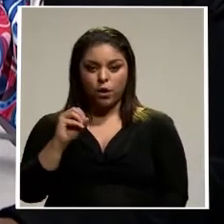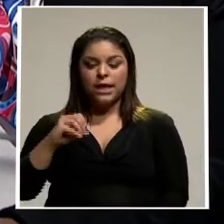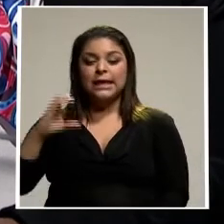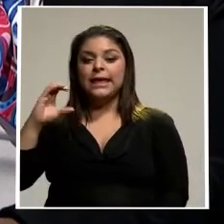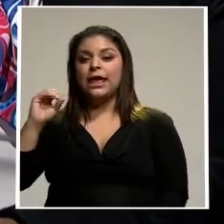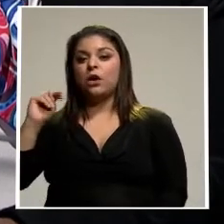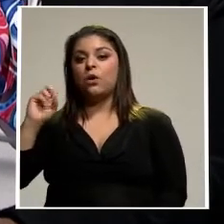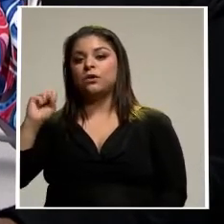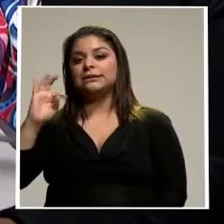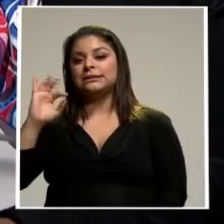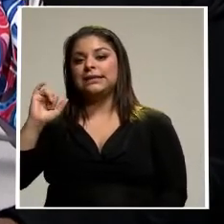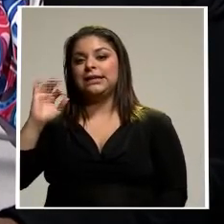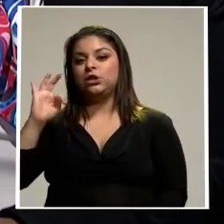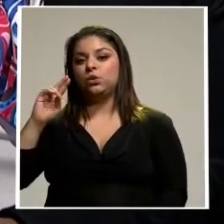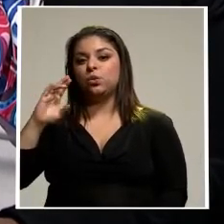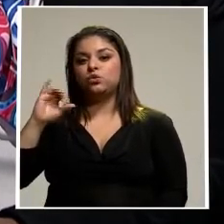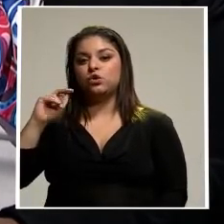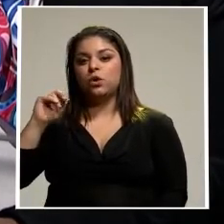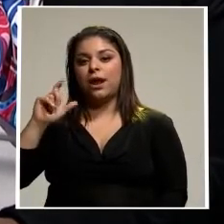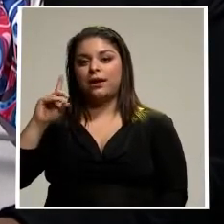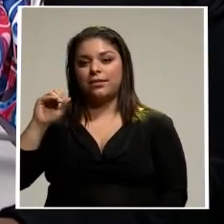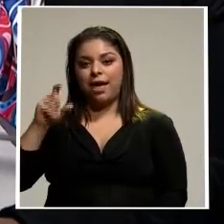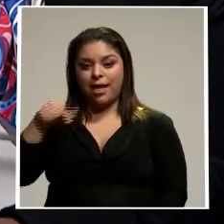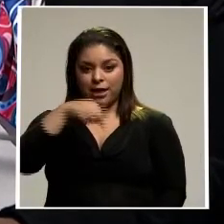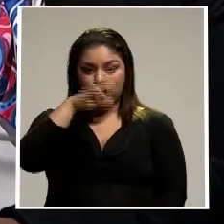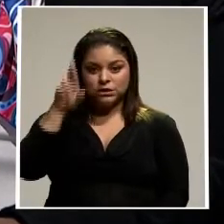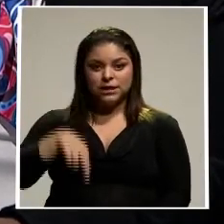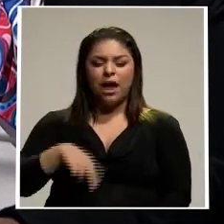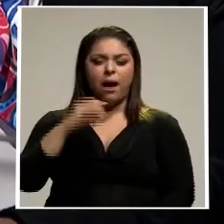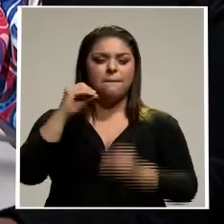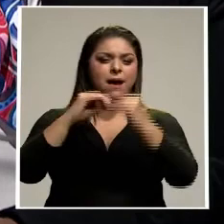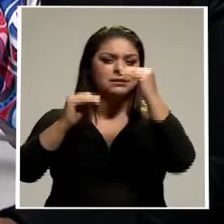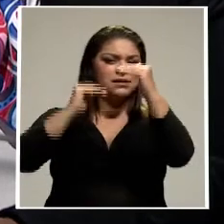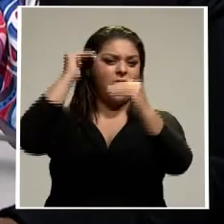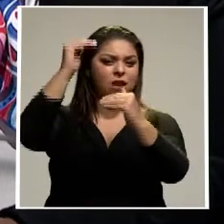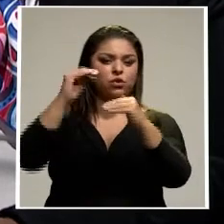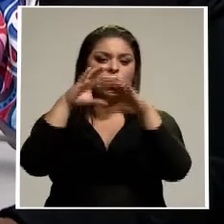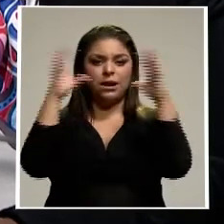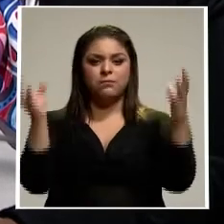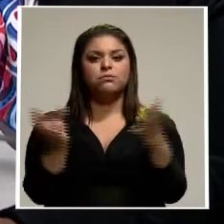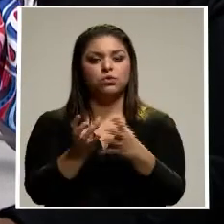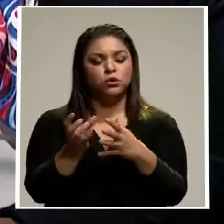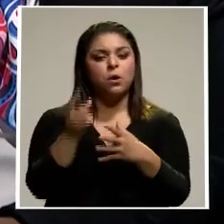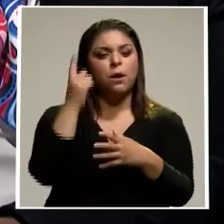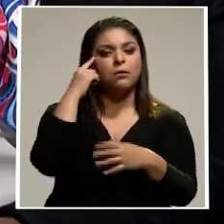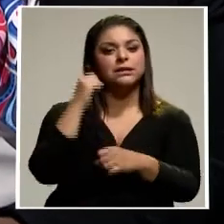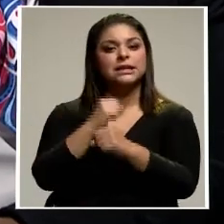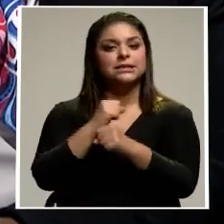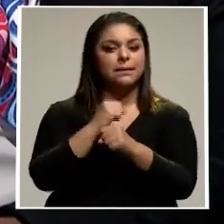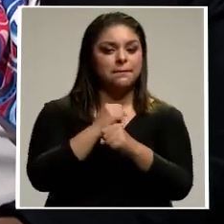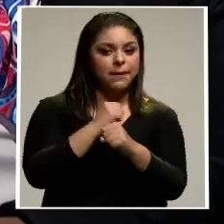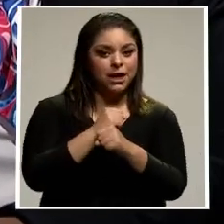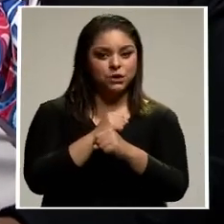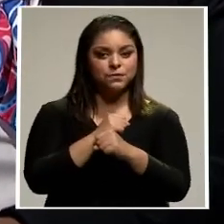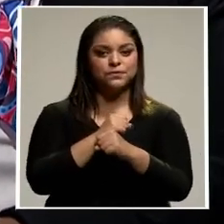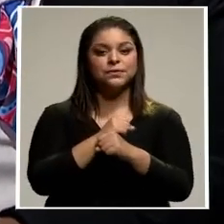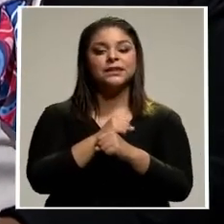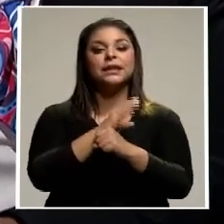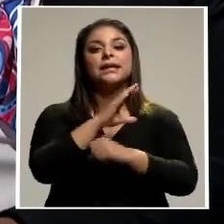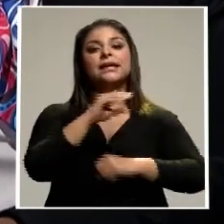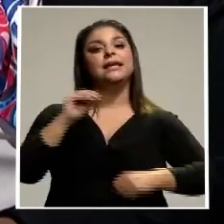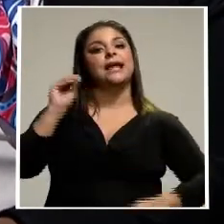en Costa Rica es de los más altos del mundo para el desempeño de tribunales constitucionales, y la tasa de